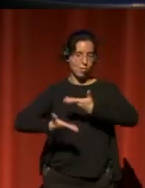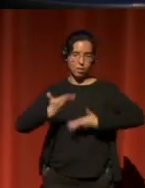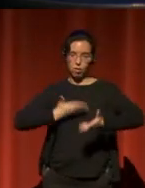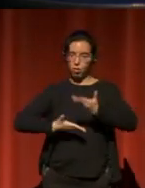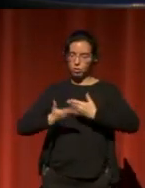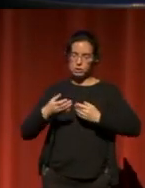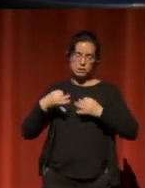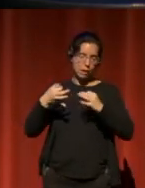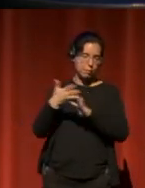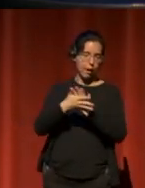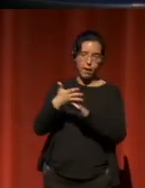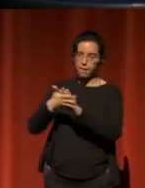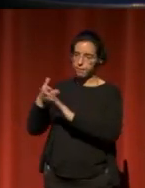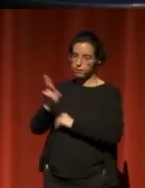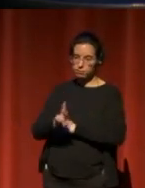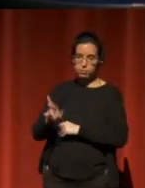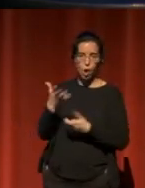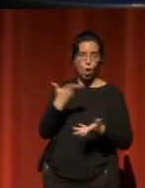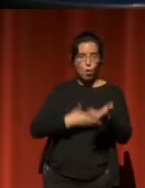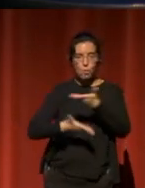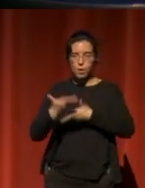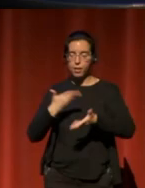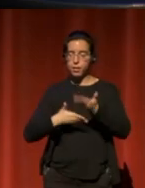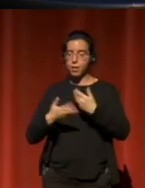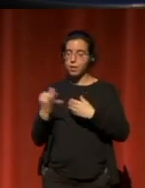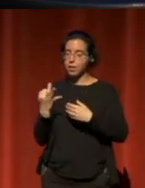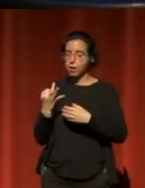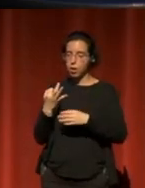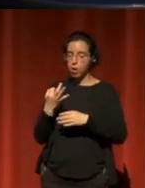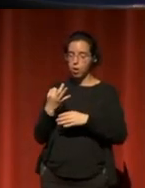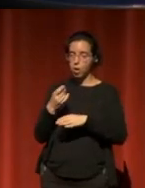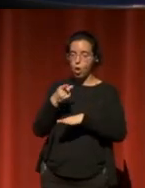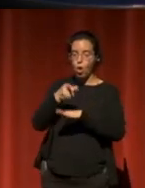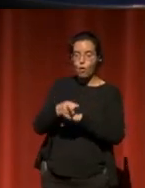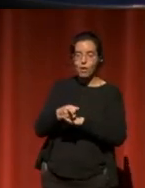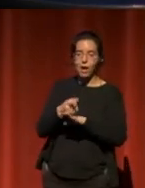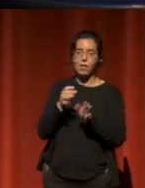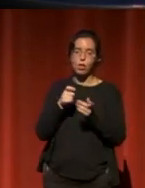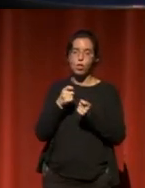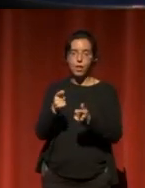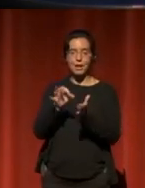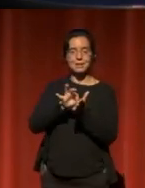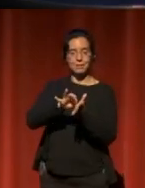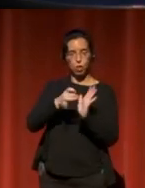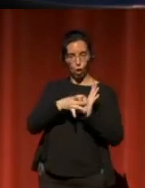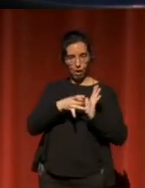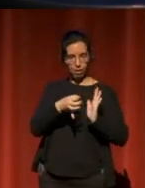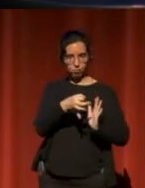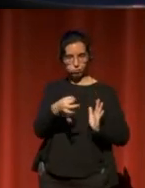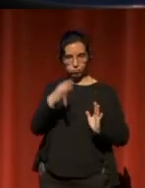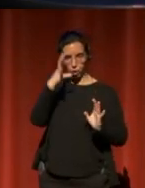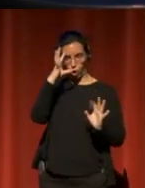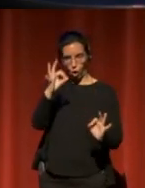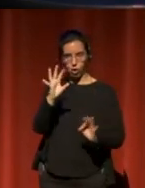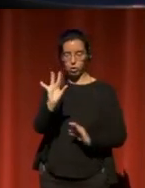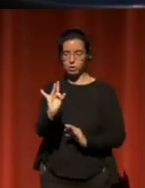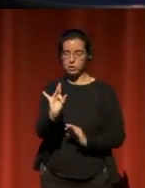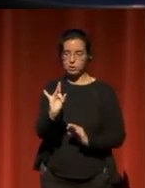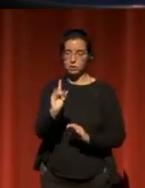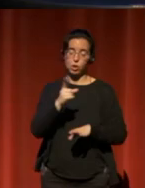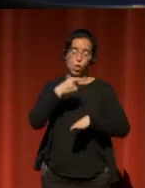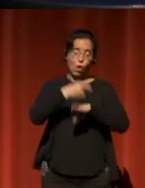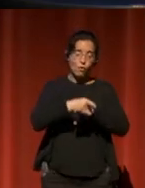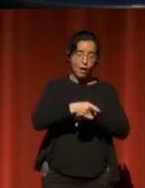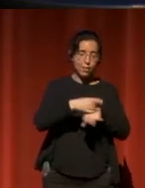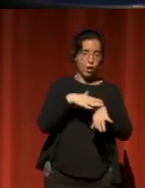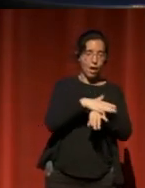cooperación. Estamos obligados a ofrecer servicios de calidad, por supuesto, y existe esa obligación de las administraciones, tanto la